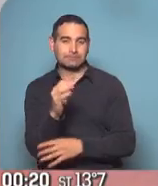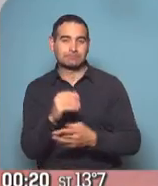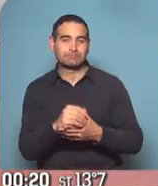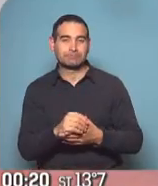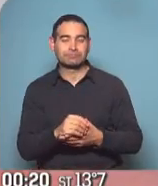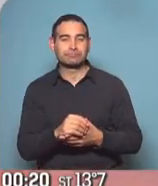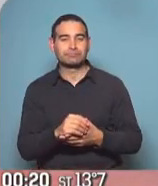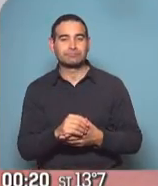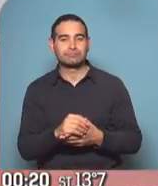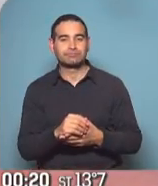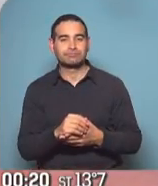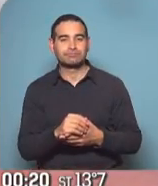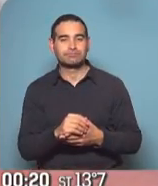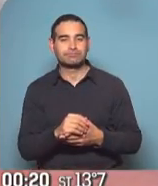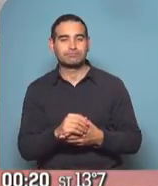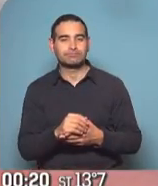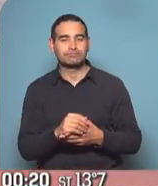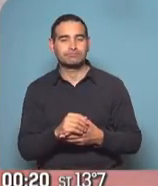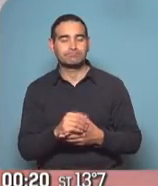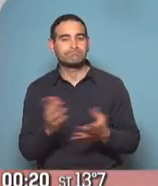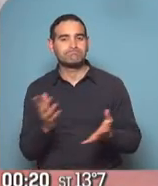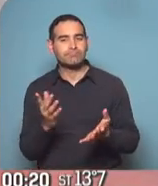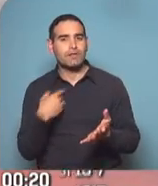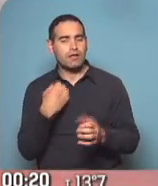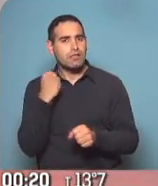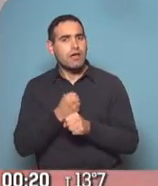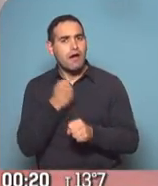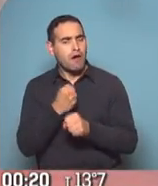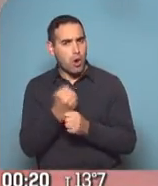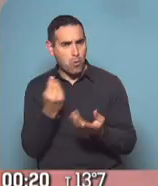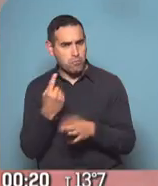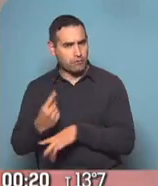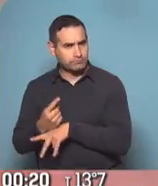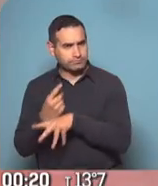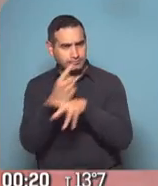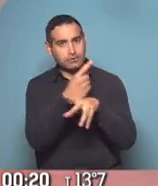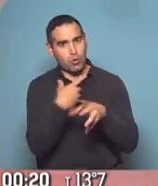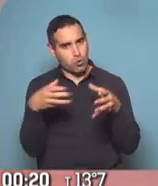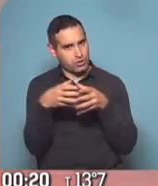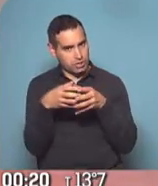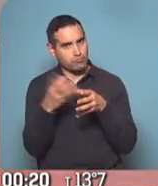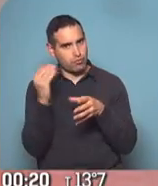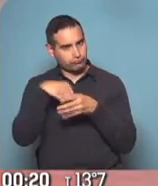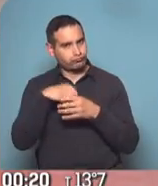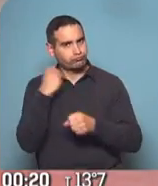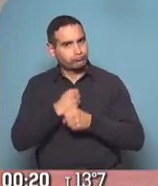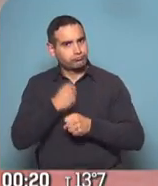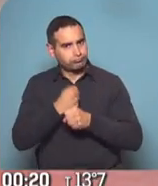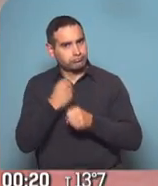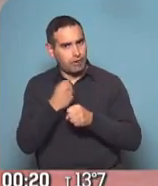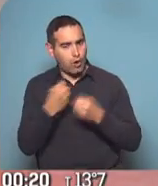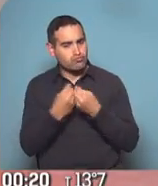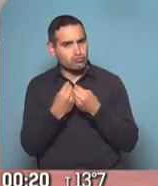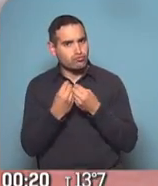y eso es el trabajo de un equipo muy grande y allí de ese